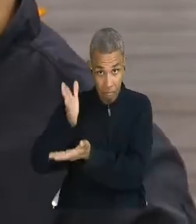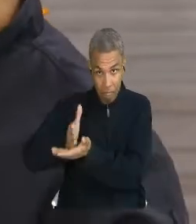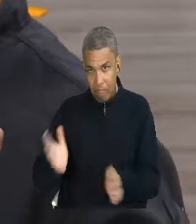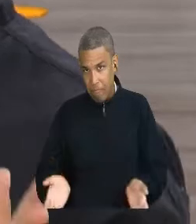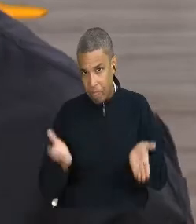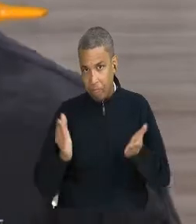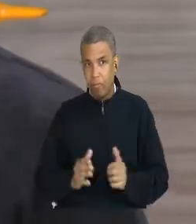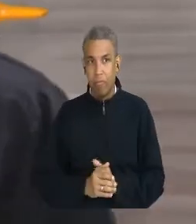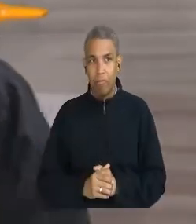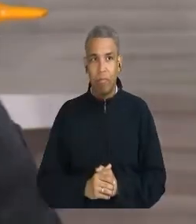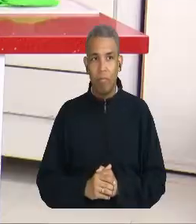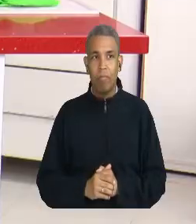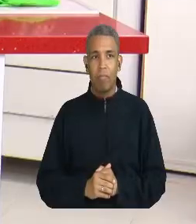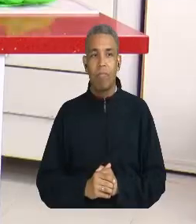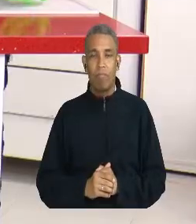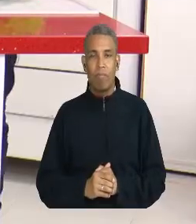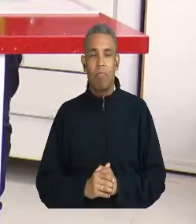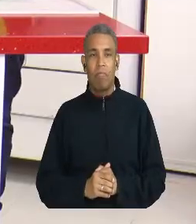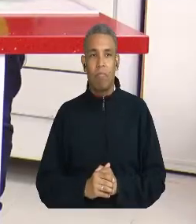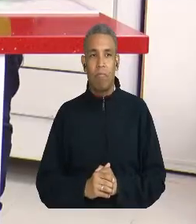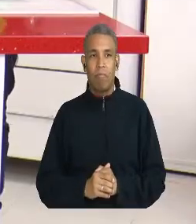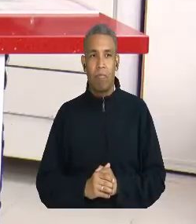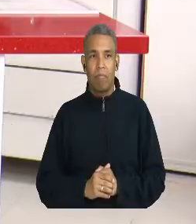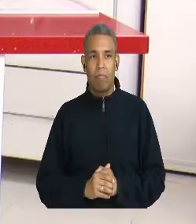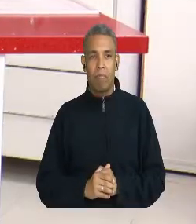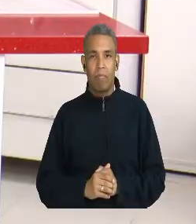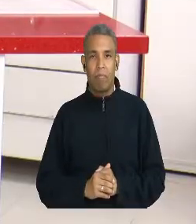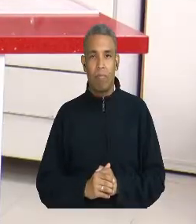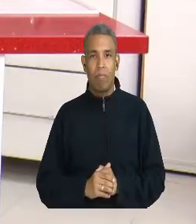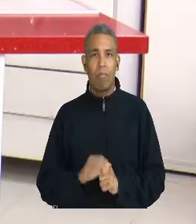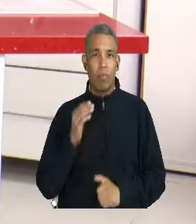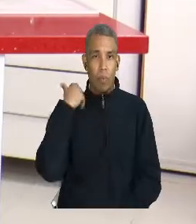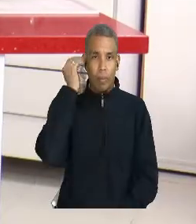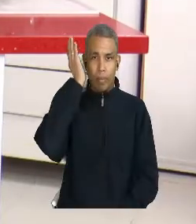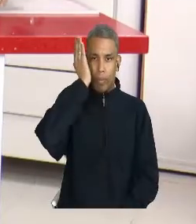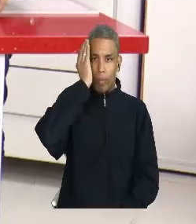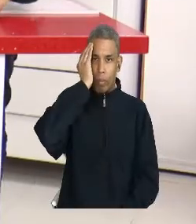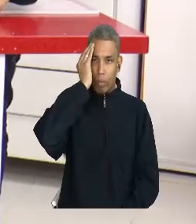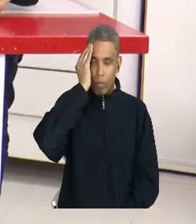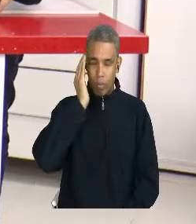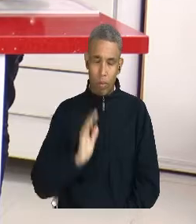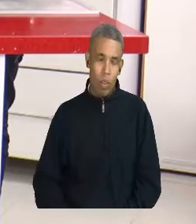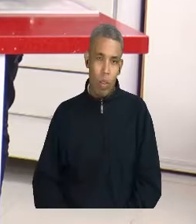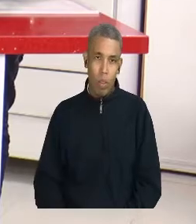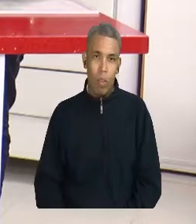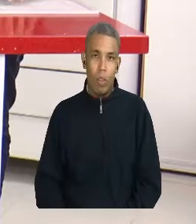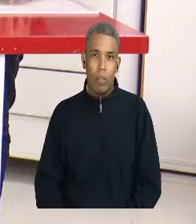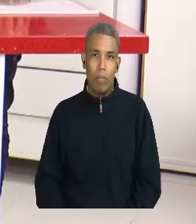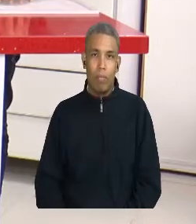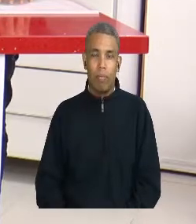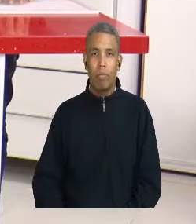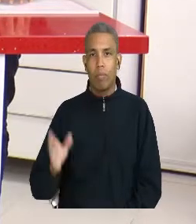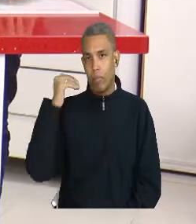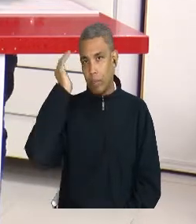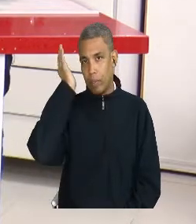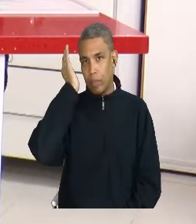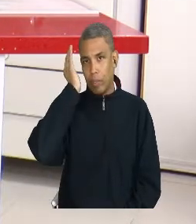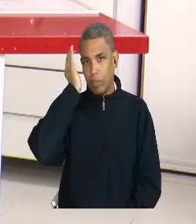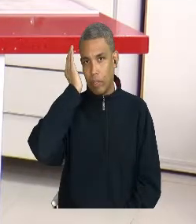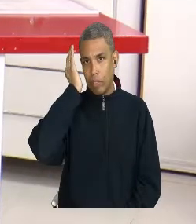la invitación para todos los barranqueños. Para todos los barranqueños, bueno, ya saben, a visitar Mr. Pradas, queridos televidentes. Bueno, mi Rocho, entonces aquí ya tengo una papita